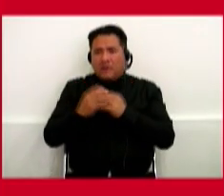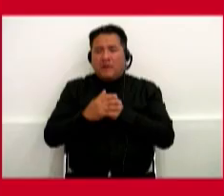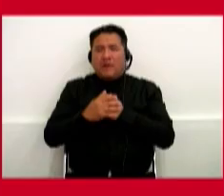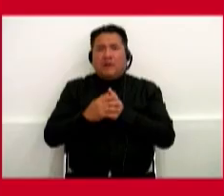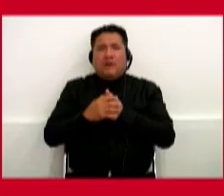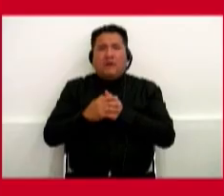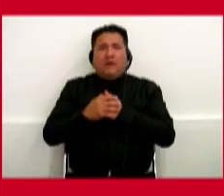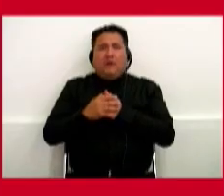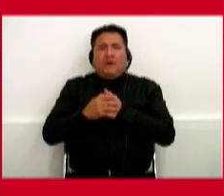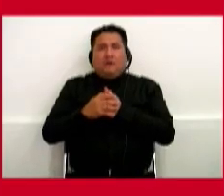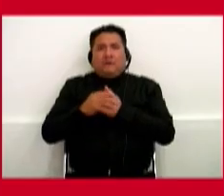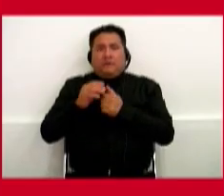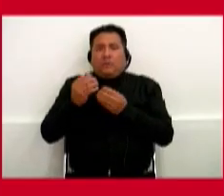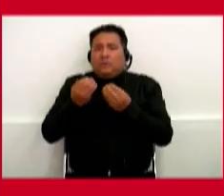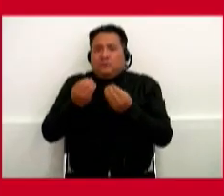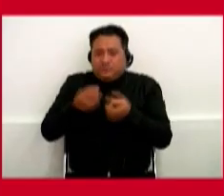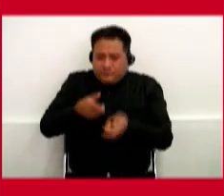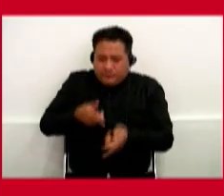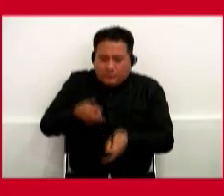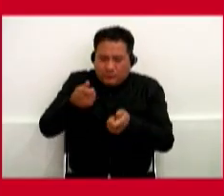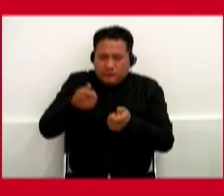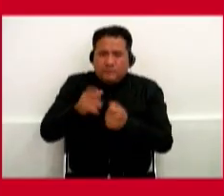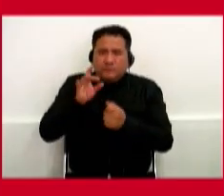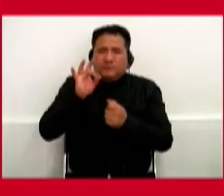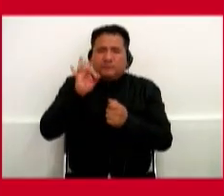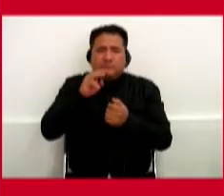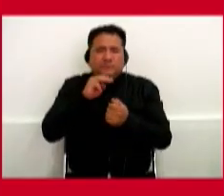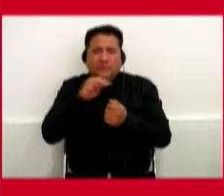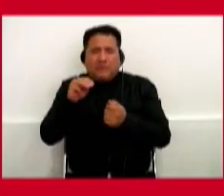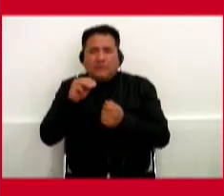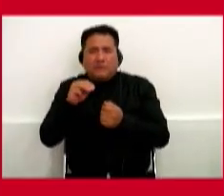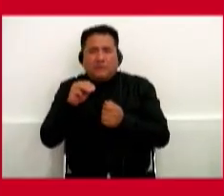disparo en 8 metros de longitud.